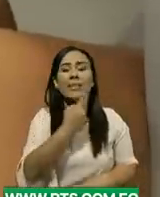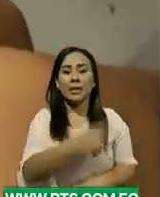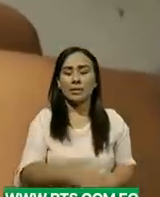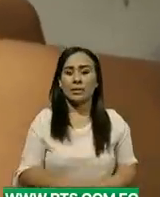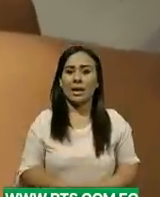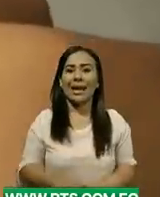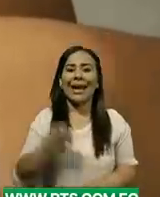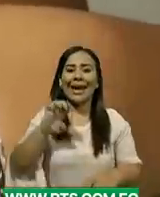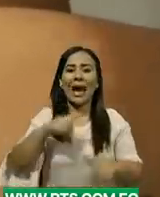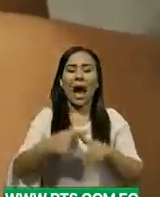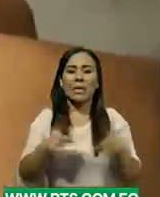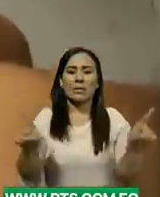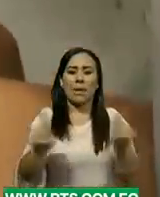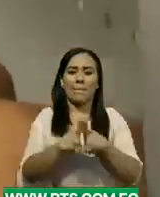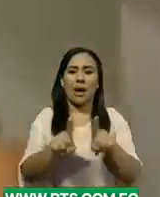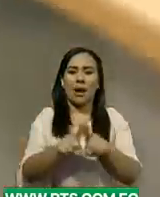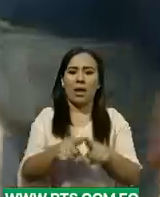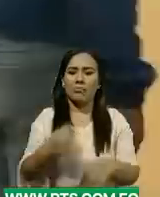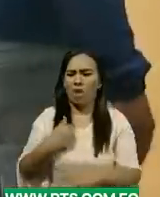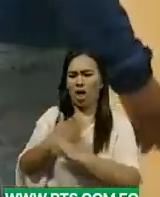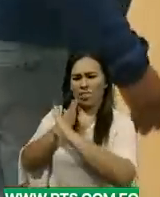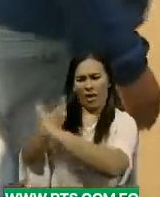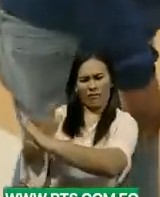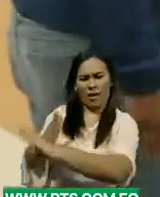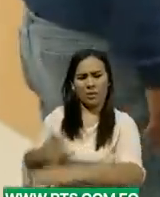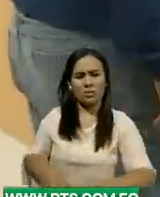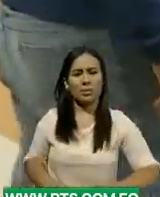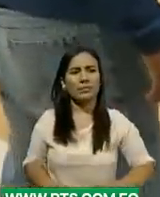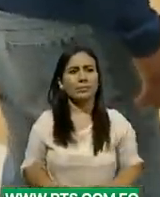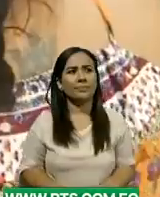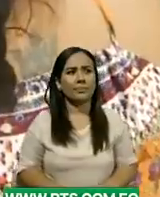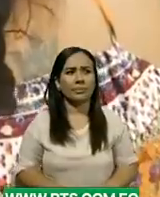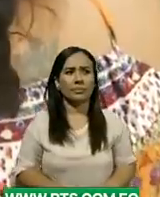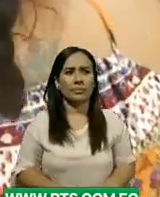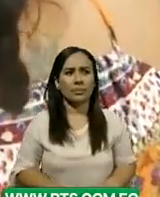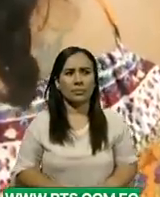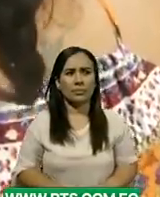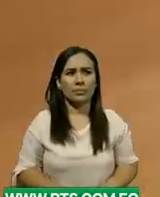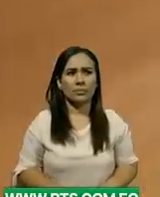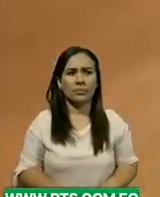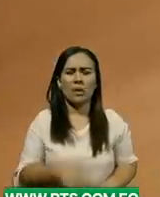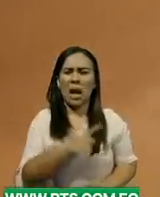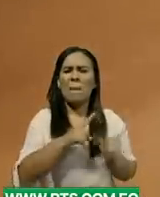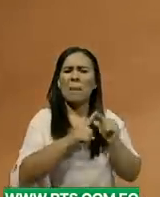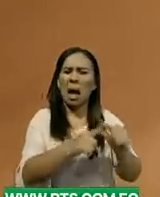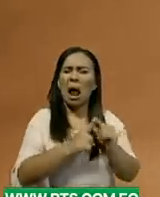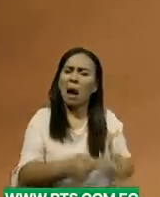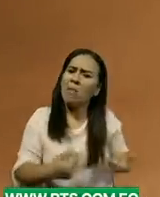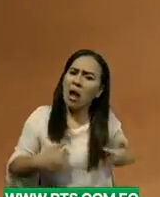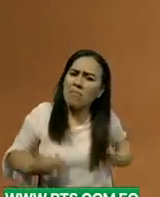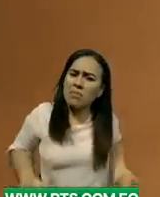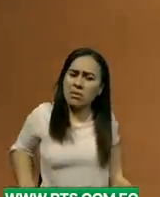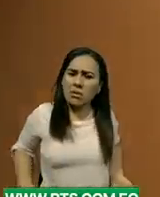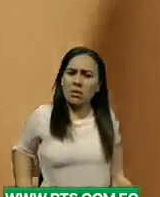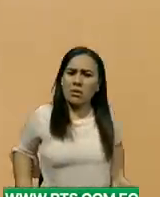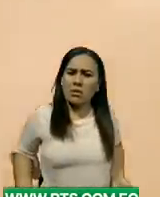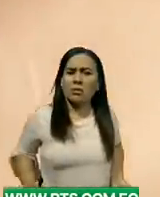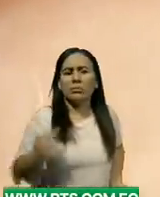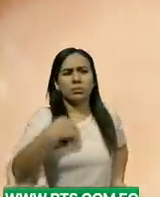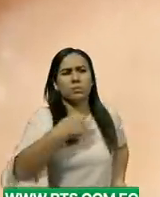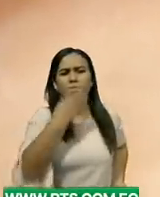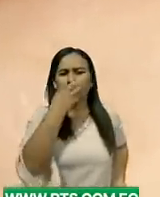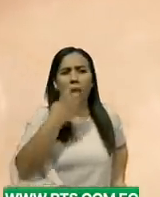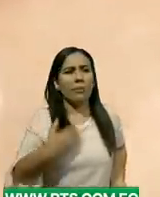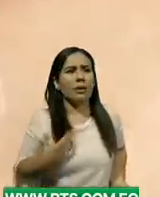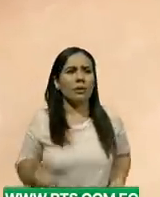aseguraba ser su expareja, lo hizo en defensa propia. Y él cogiéndome, insultándome, que sí, tal